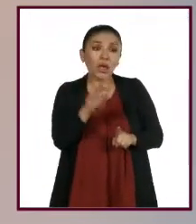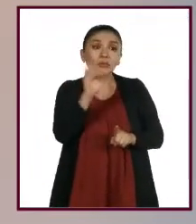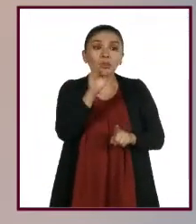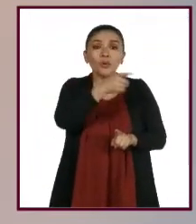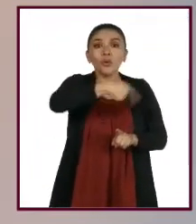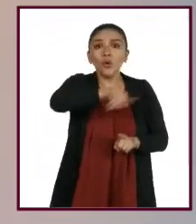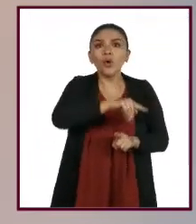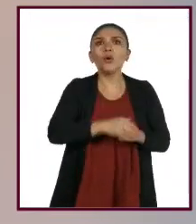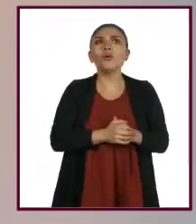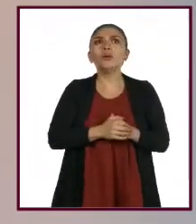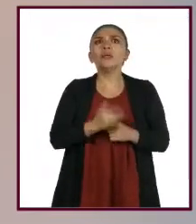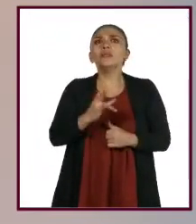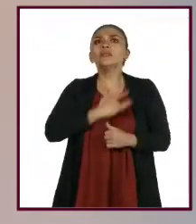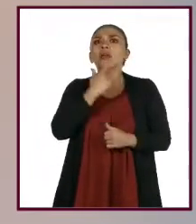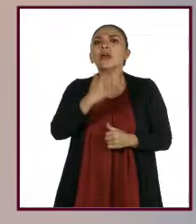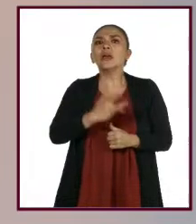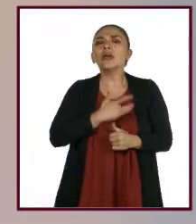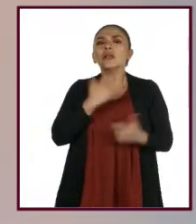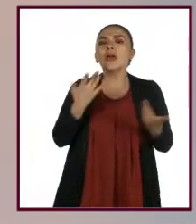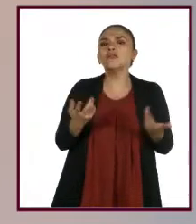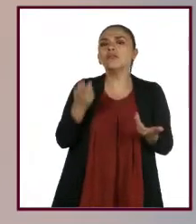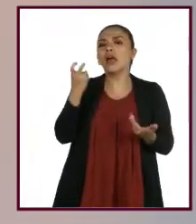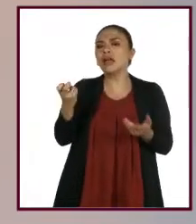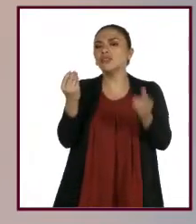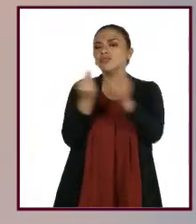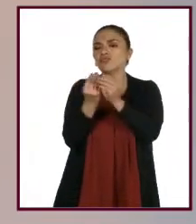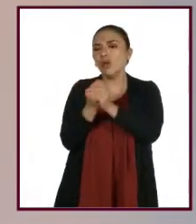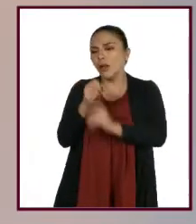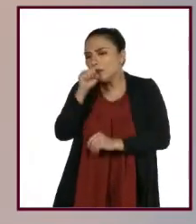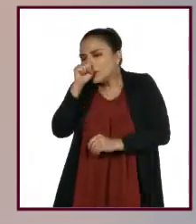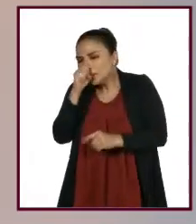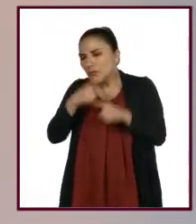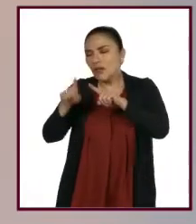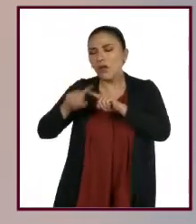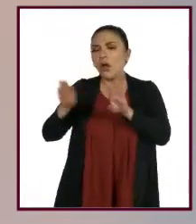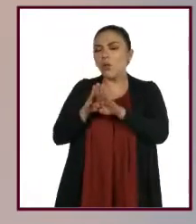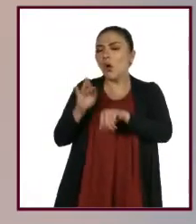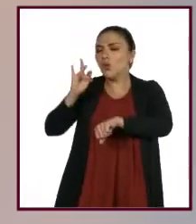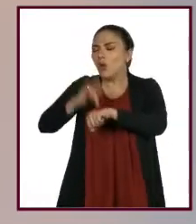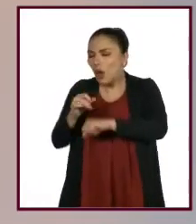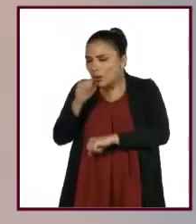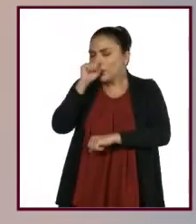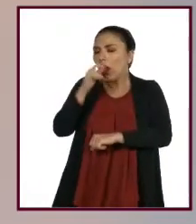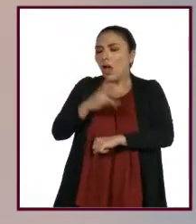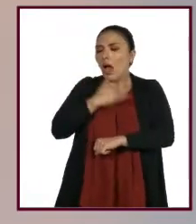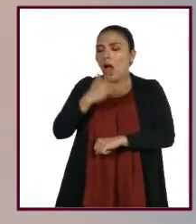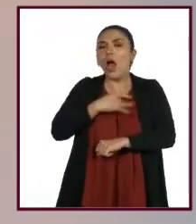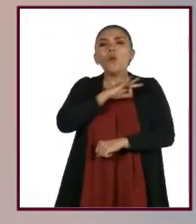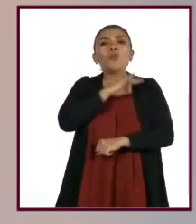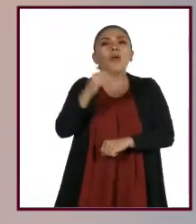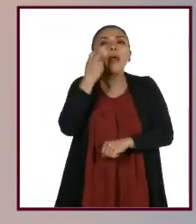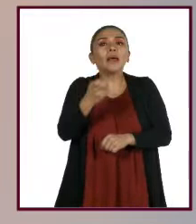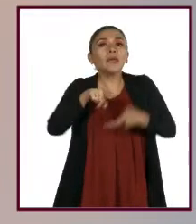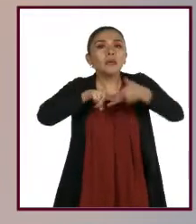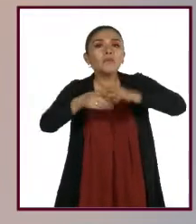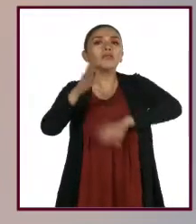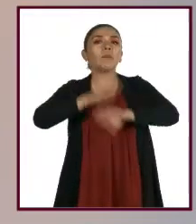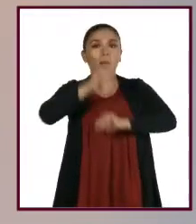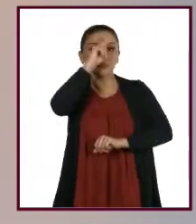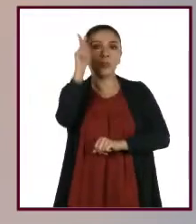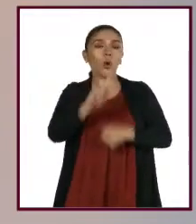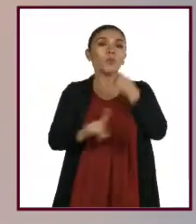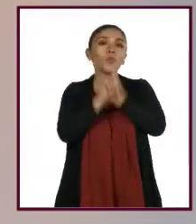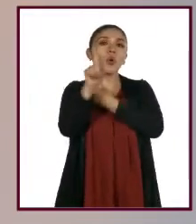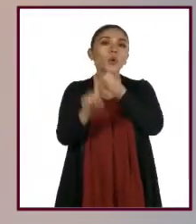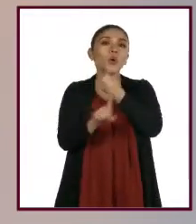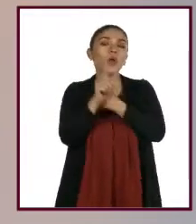contacto con el efecto que pudieran provocar este tipo de sustancias pudiera llegar a generar mayor riesgo de que estos problemas